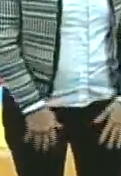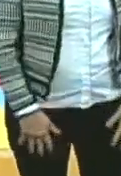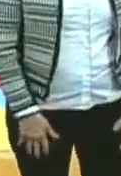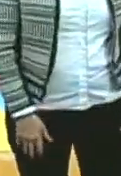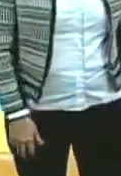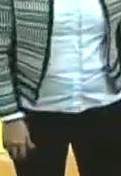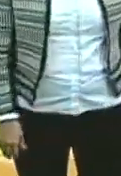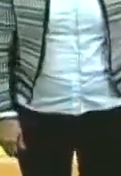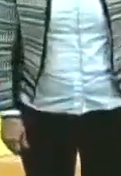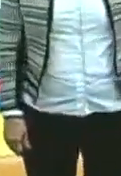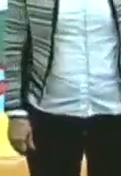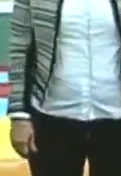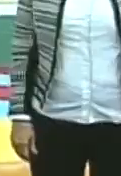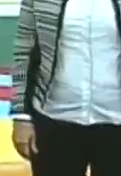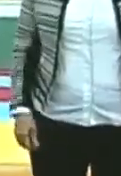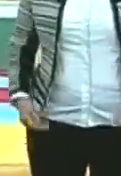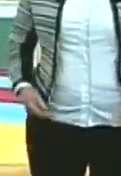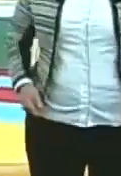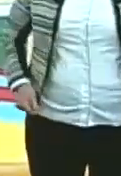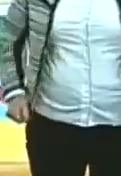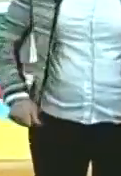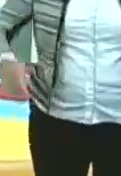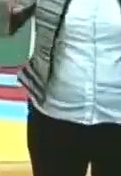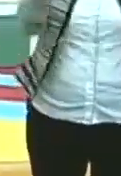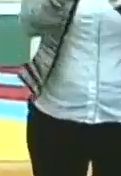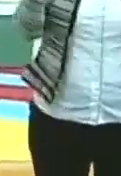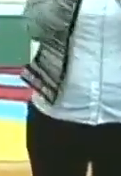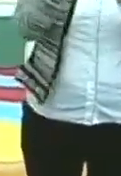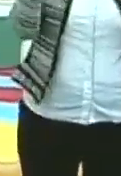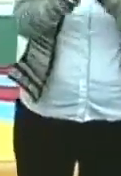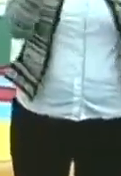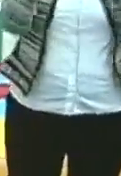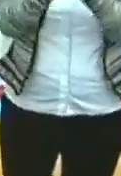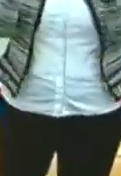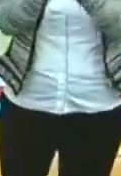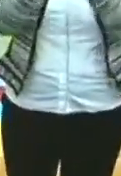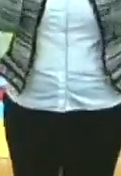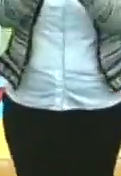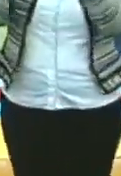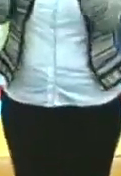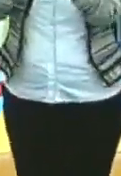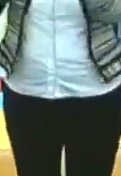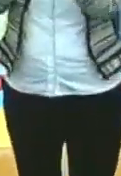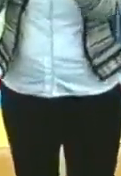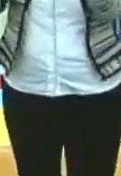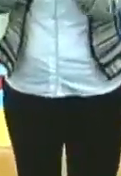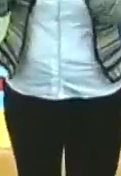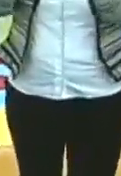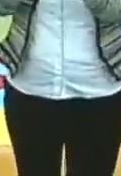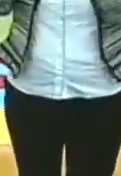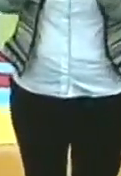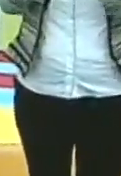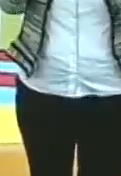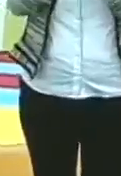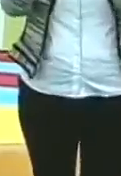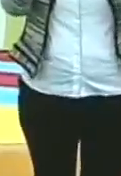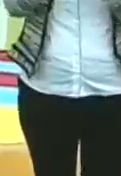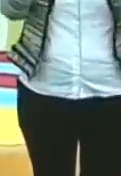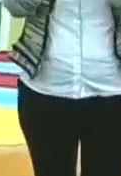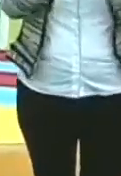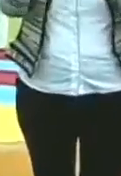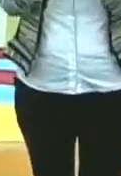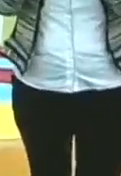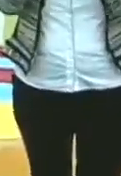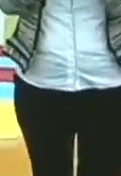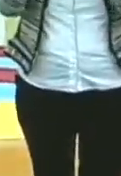Buenas tardes, Venezuela. Mi saludo a toda Valencia, a todo el estado Carabobo, al pueblo que nos ha recibido en las calles con